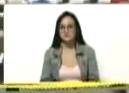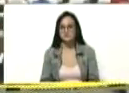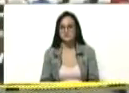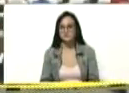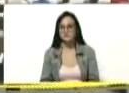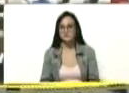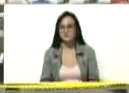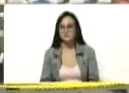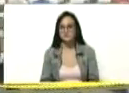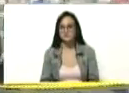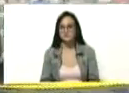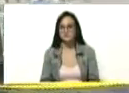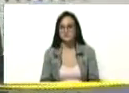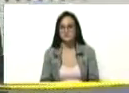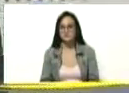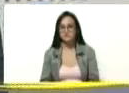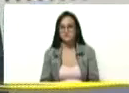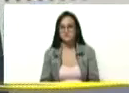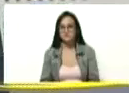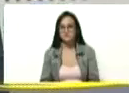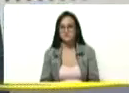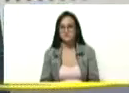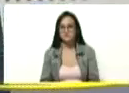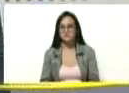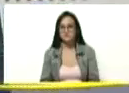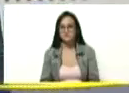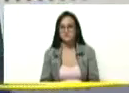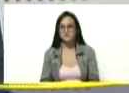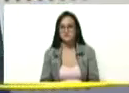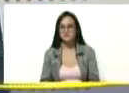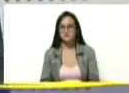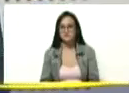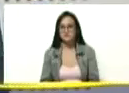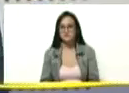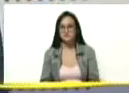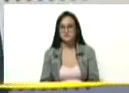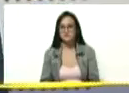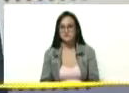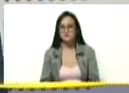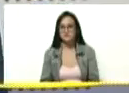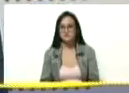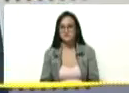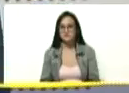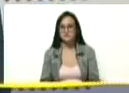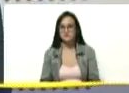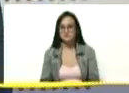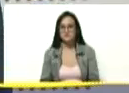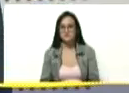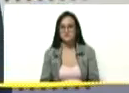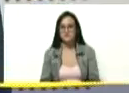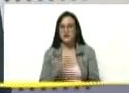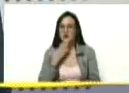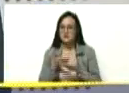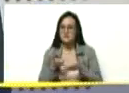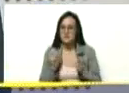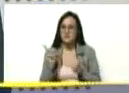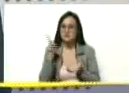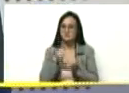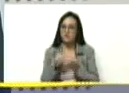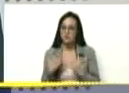to be in the presence of the spirits of Fidel and Hugo Chávez. Por permitirme estar una vez más